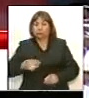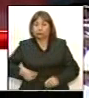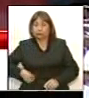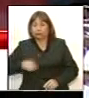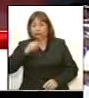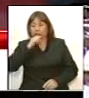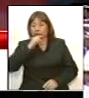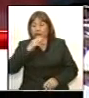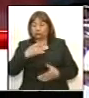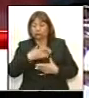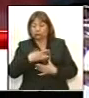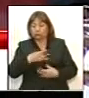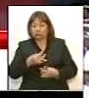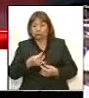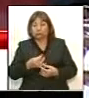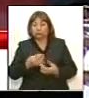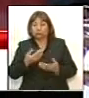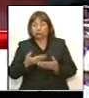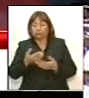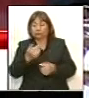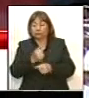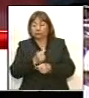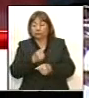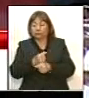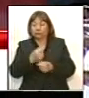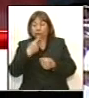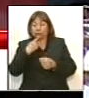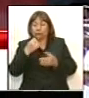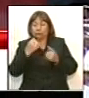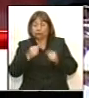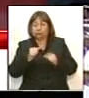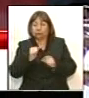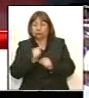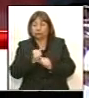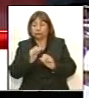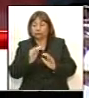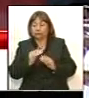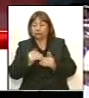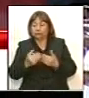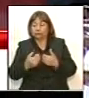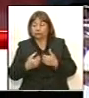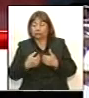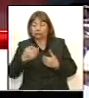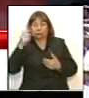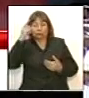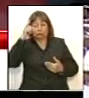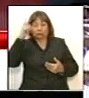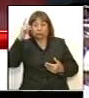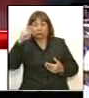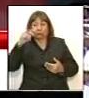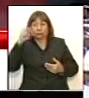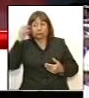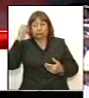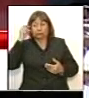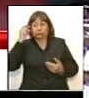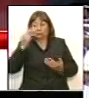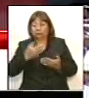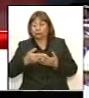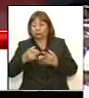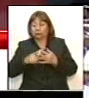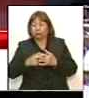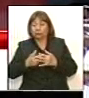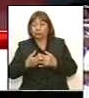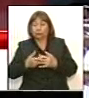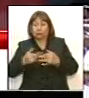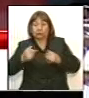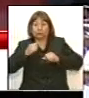Y fue bien interesante cuando comenzó ese trabajo. Por eso creo que hay seguir teniendo, y la lógica de la política pública que empezó en ese momento en la